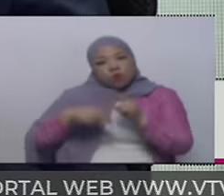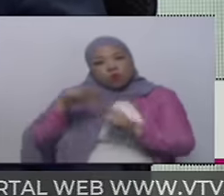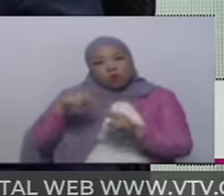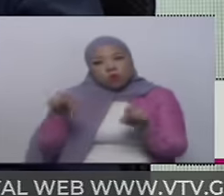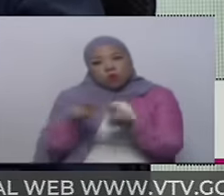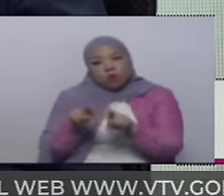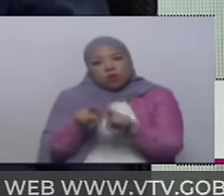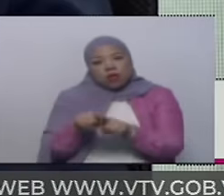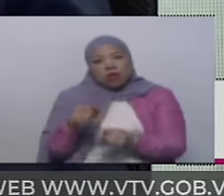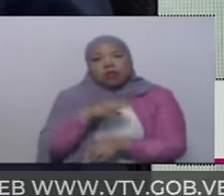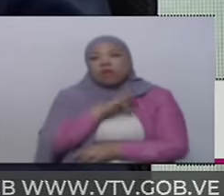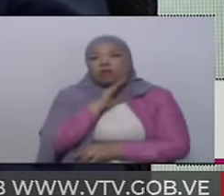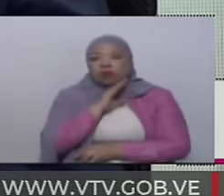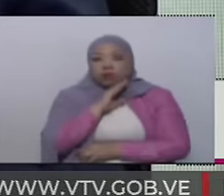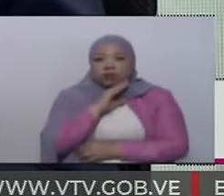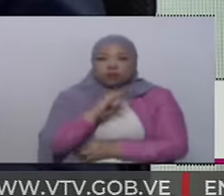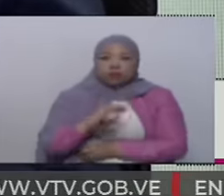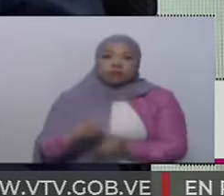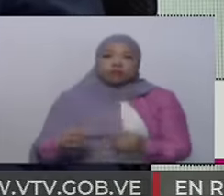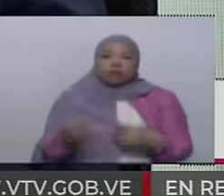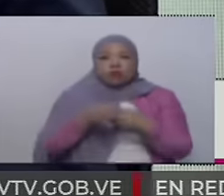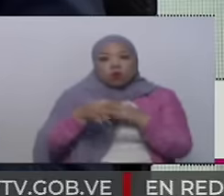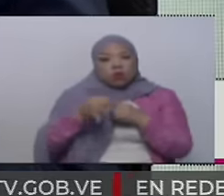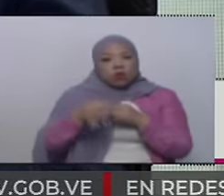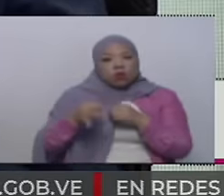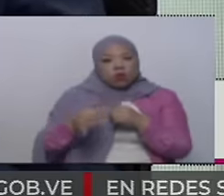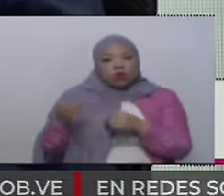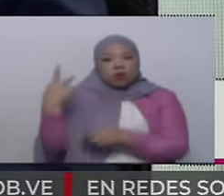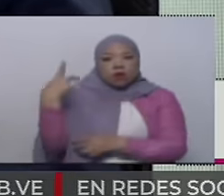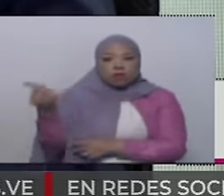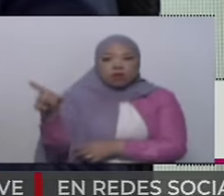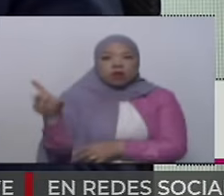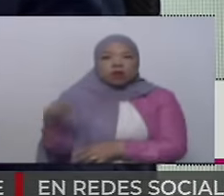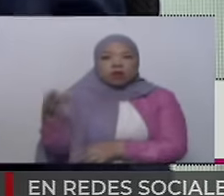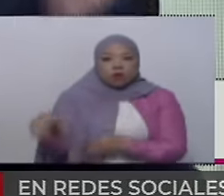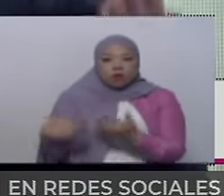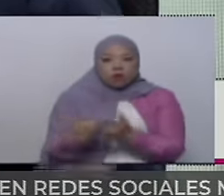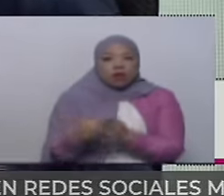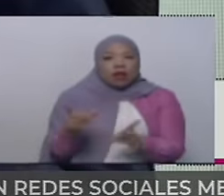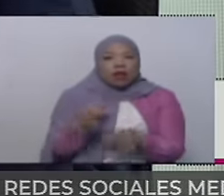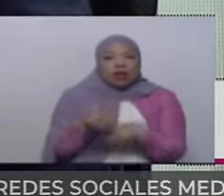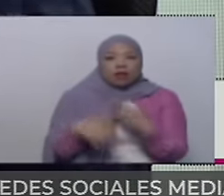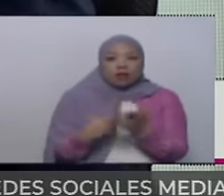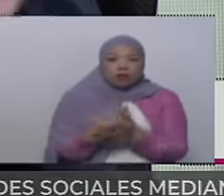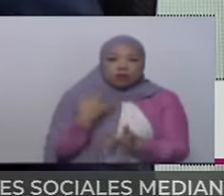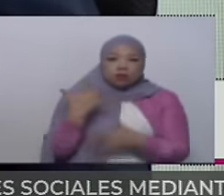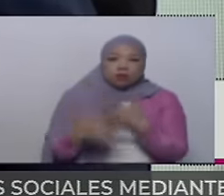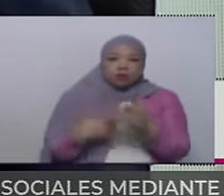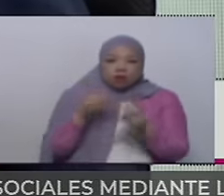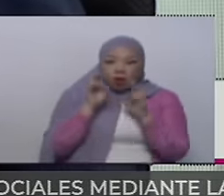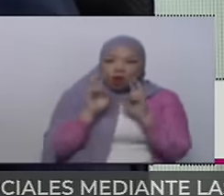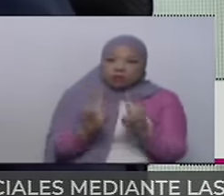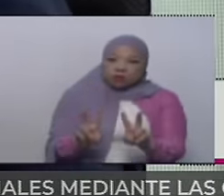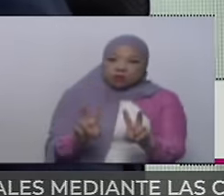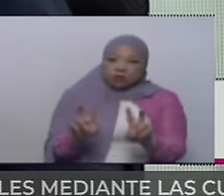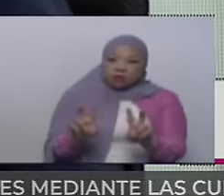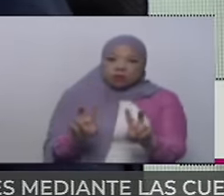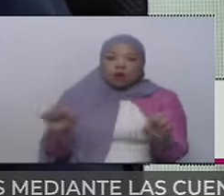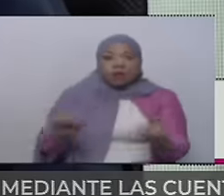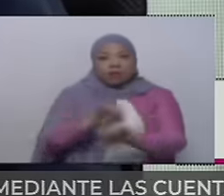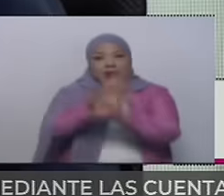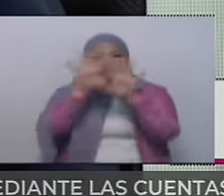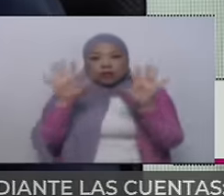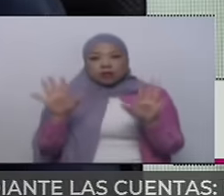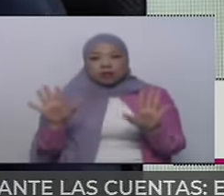catastro de estas enfermedades, por municipio, por parroquia, por tipo de cáncer. De esta forma podemos tener una visión más completa de